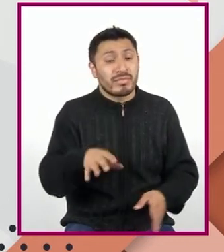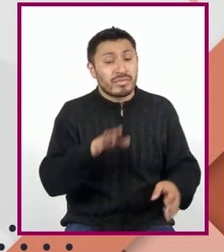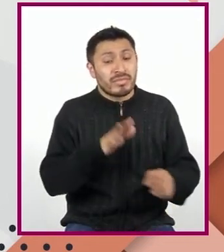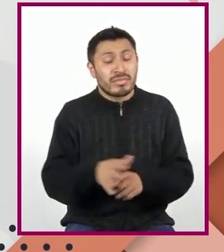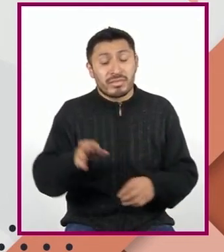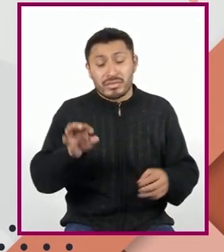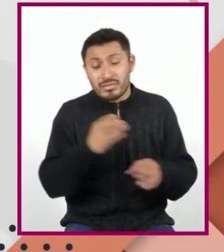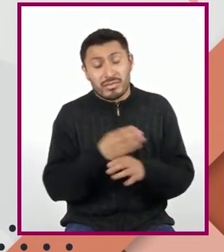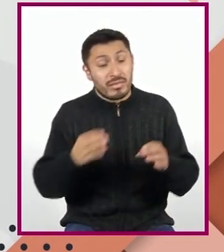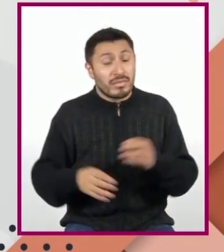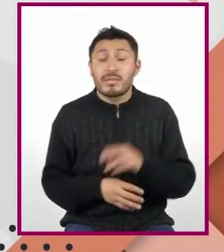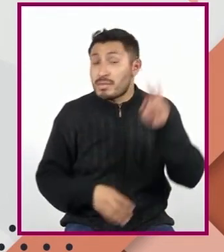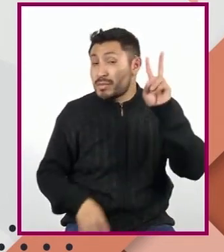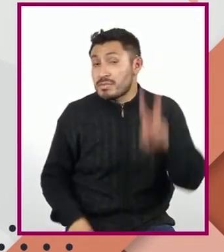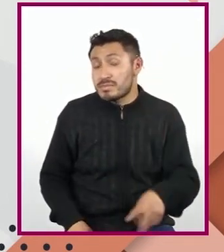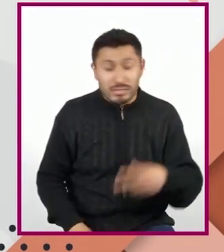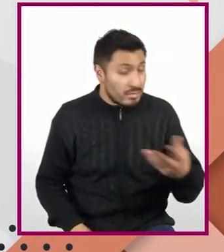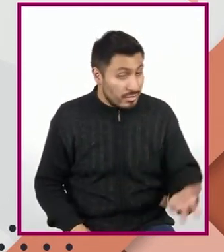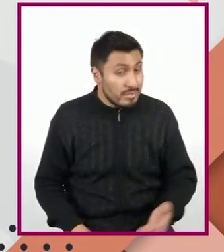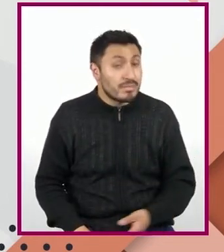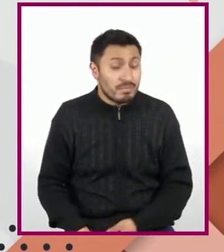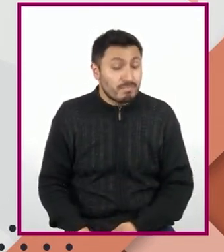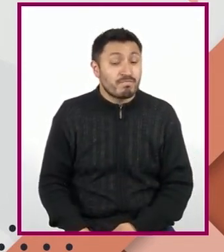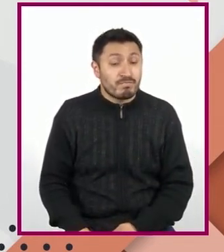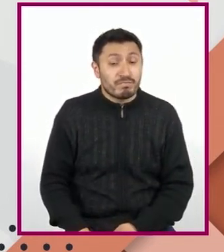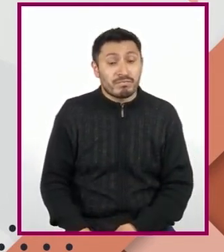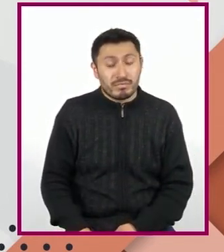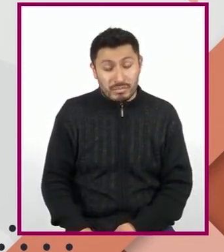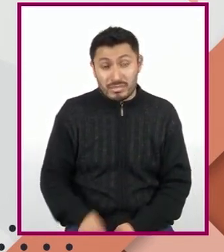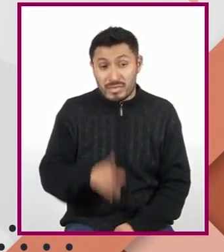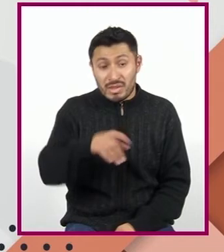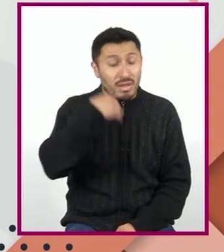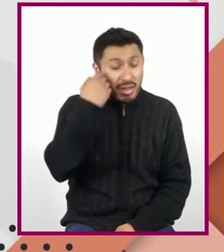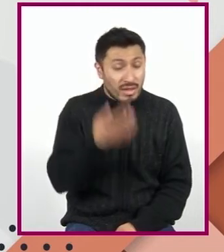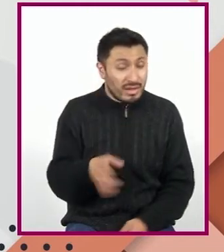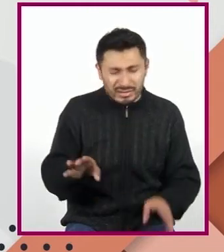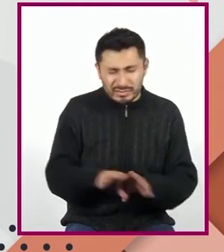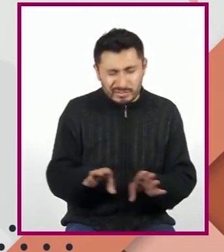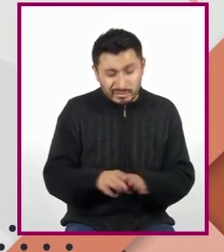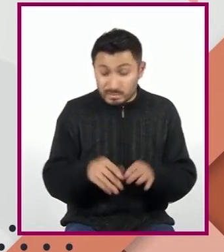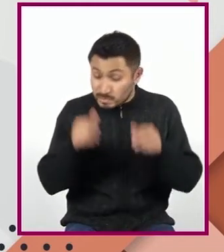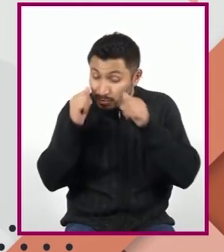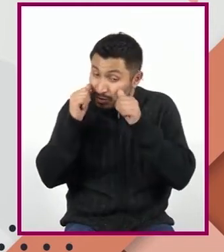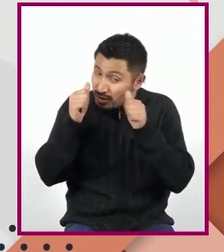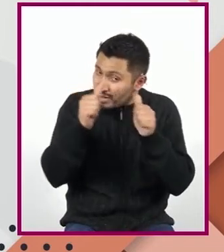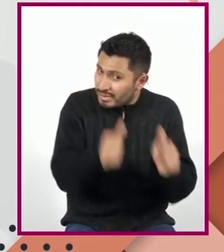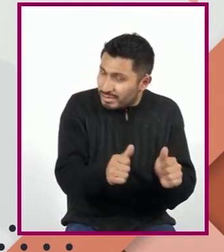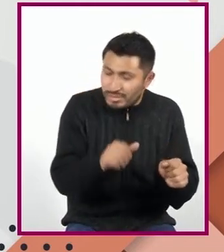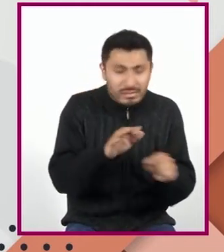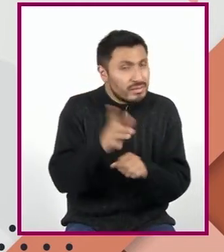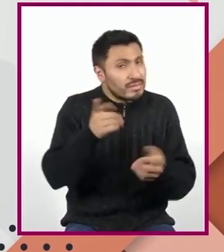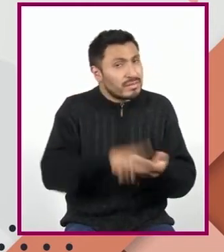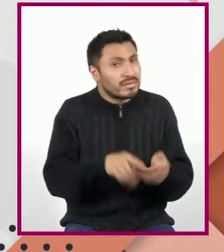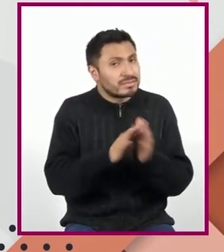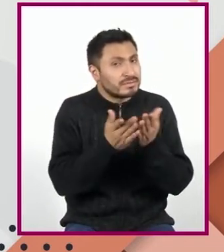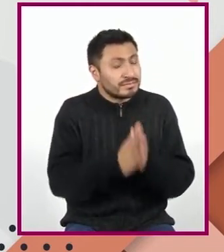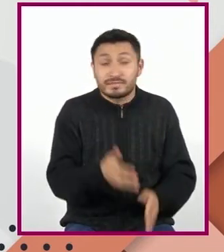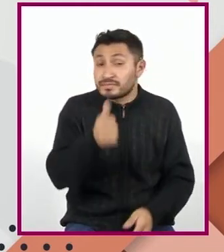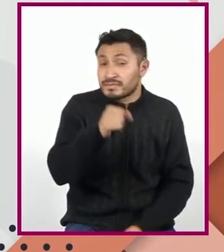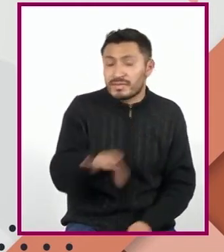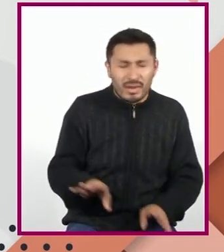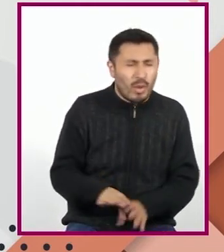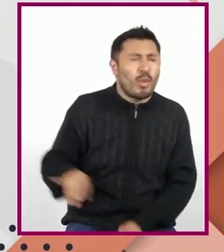ciudad de Zitácuaro, Michoacán. Desde muy temprana edad demostró su afición por las letras. El estilo es indirecto,